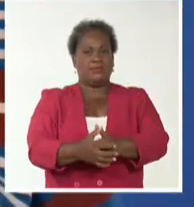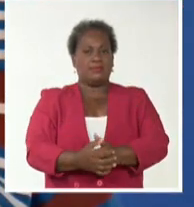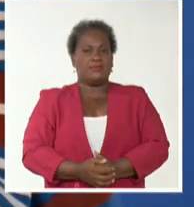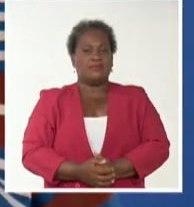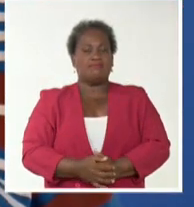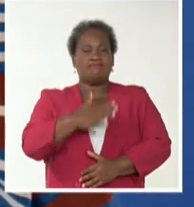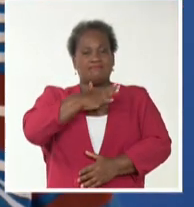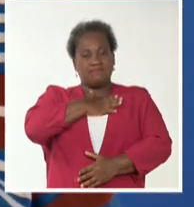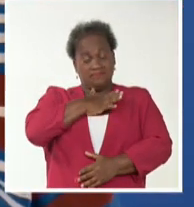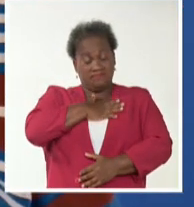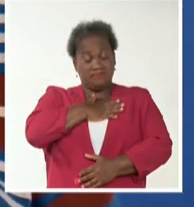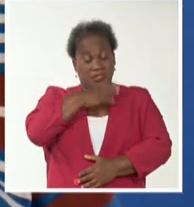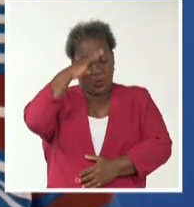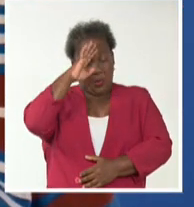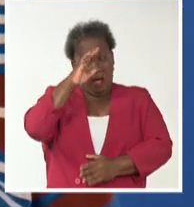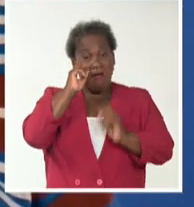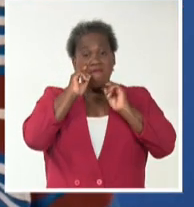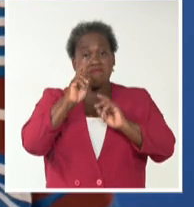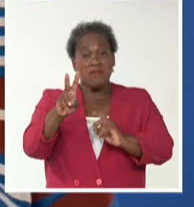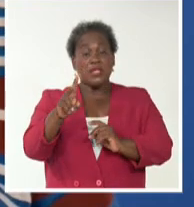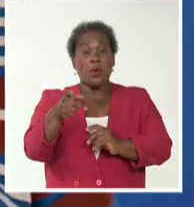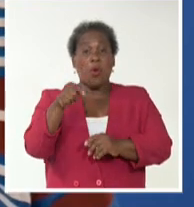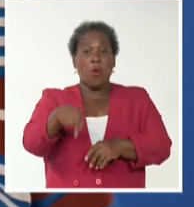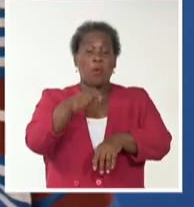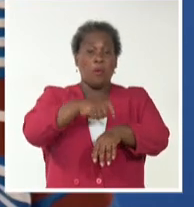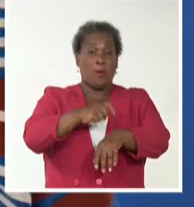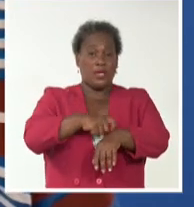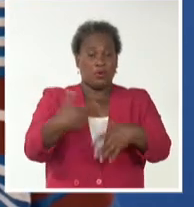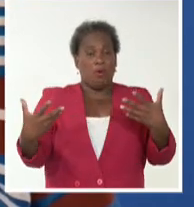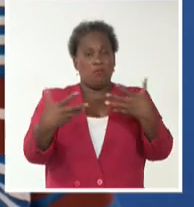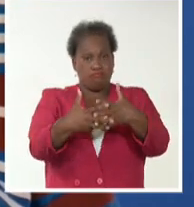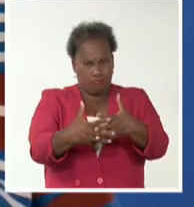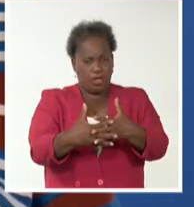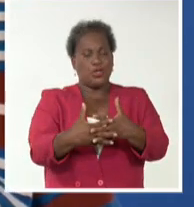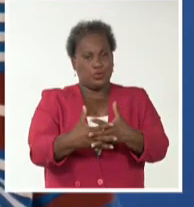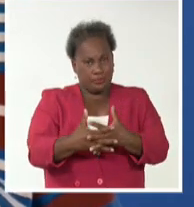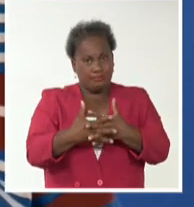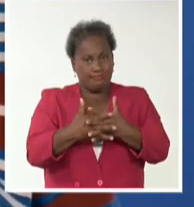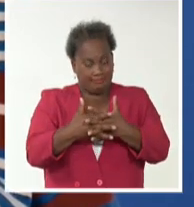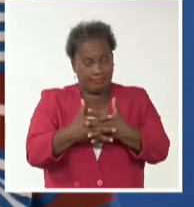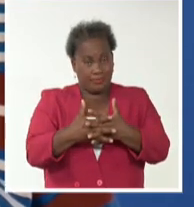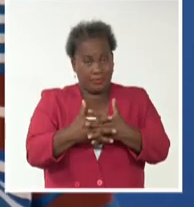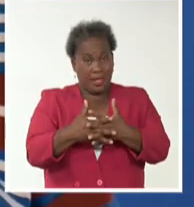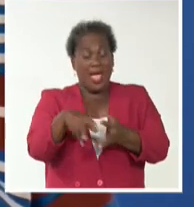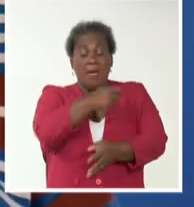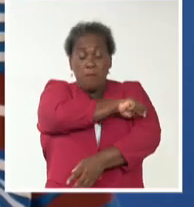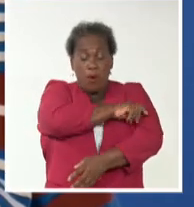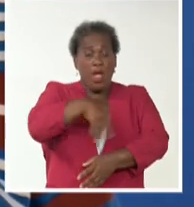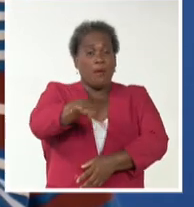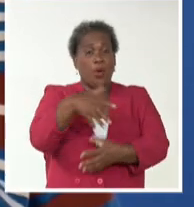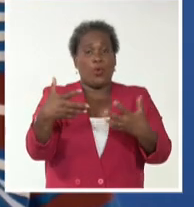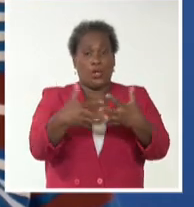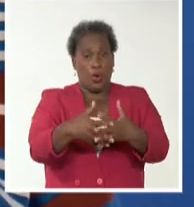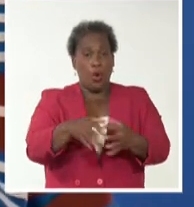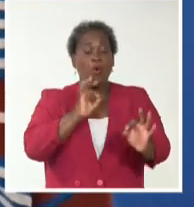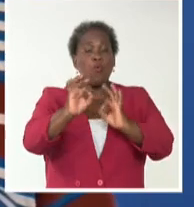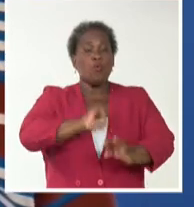Creo que estamos viviendo un momento en que debemos de unirnos cada vez más y cuidar nuestra